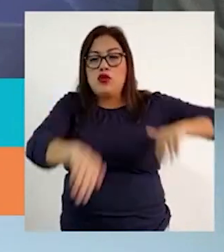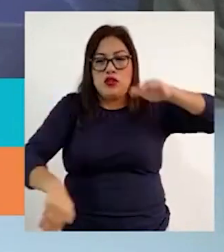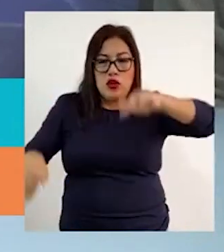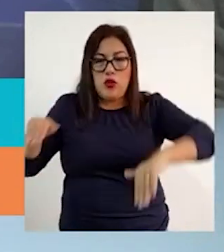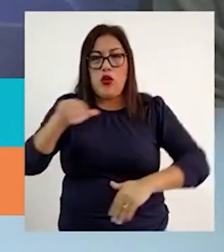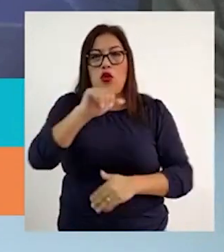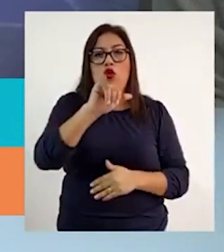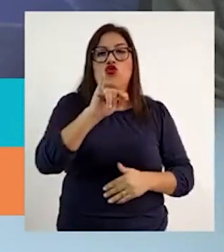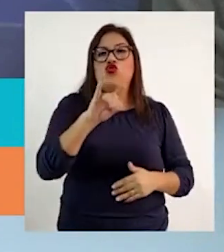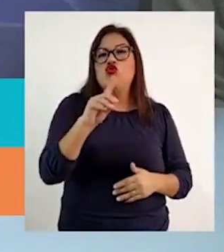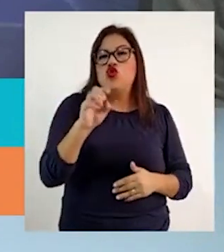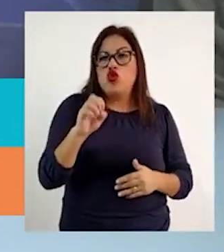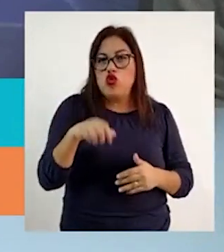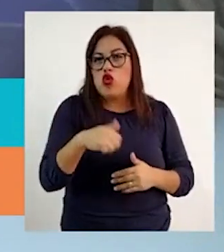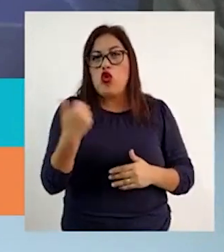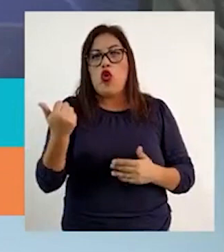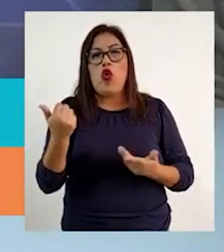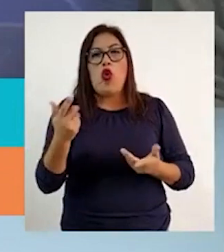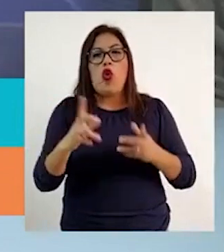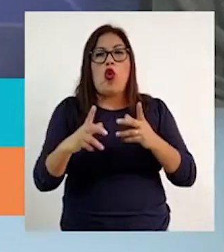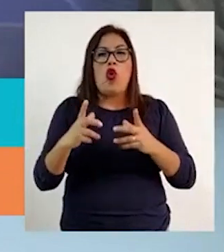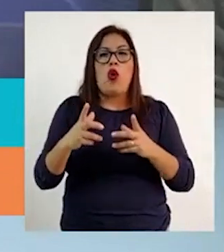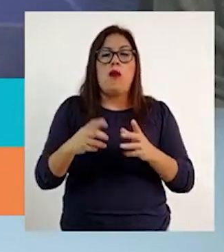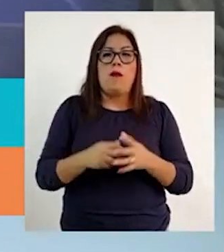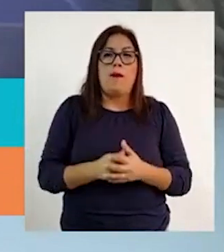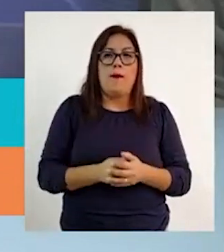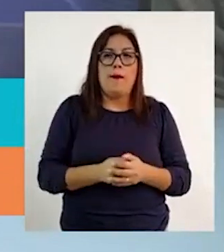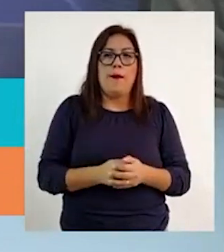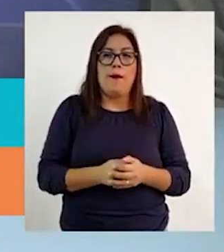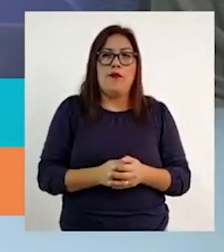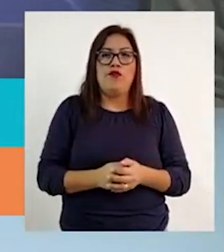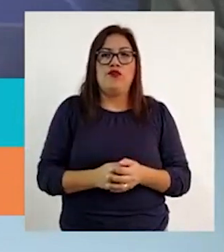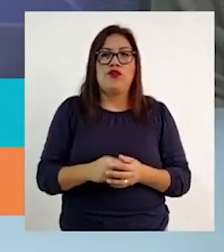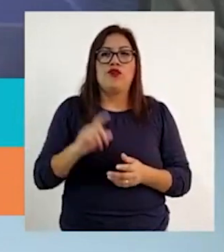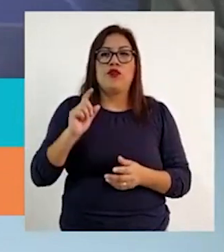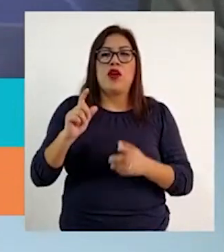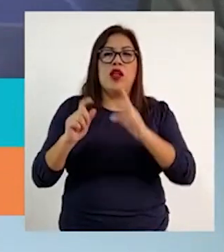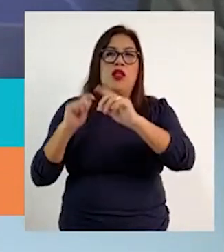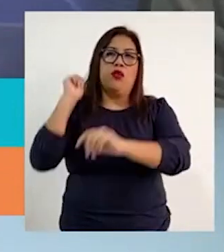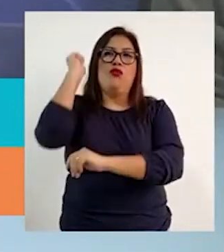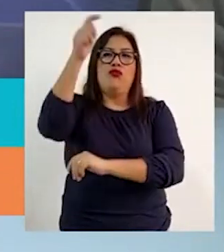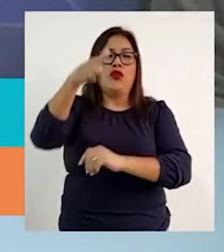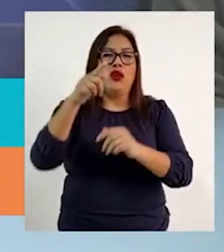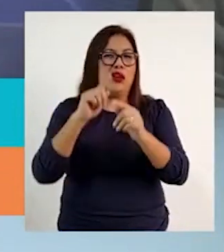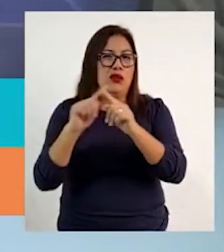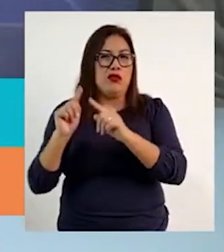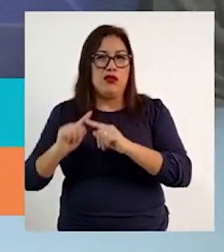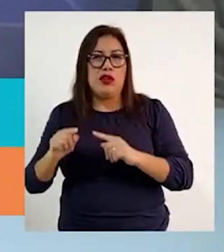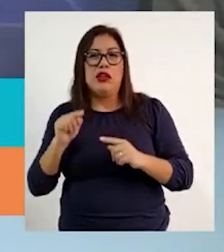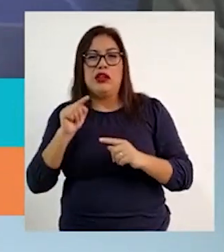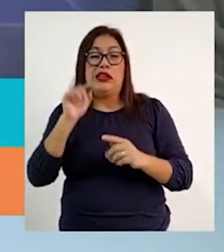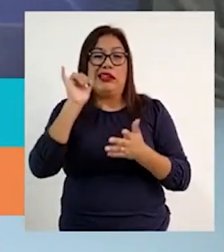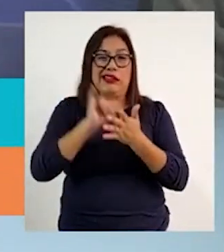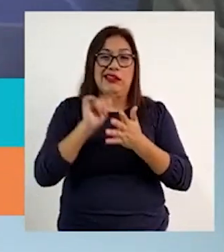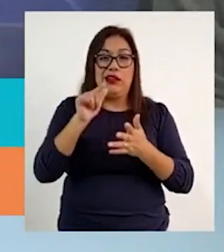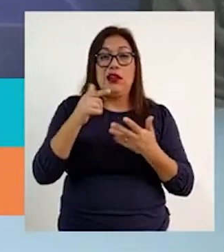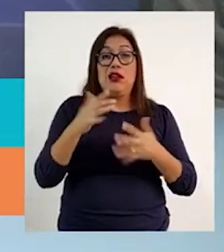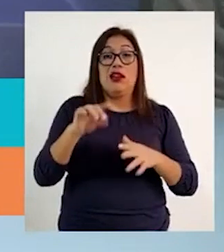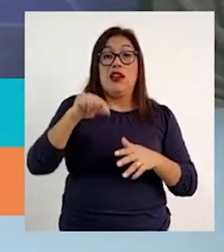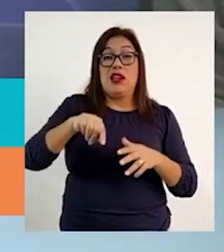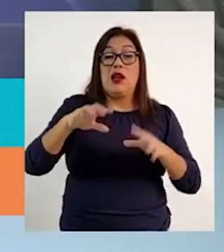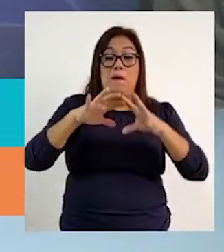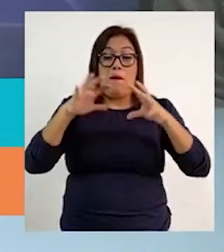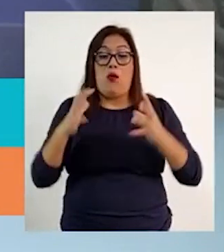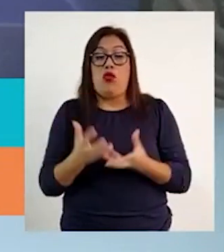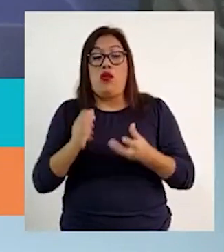para powerlifting, en tiro para deportivo, que justamente va a haber un mundial acá en Lima en el